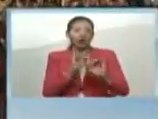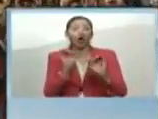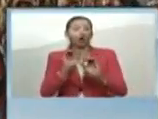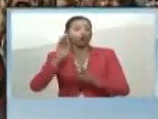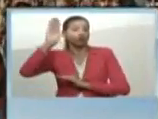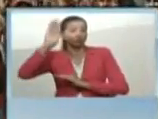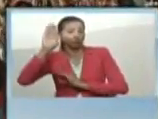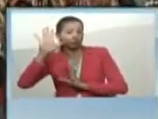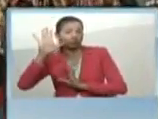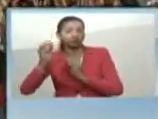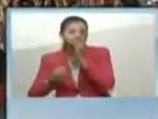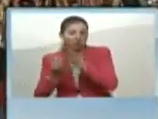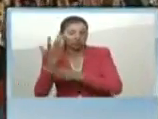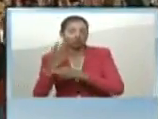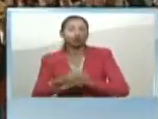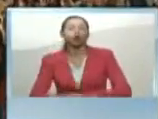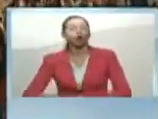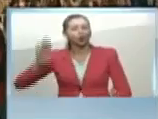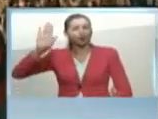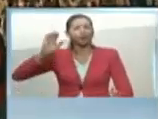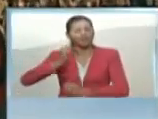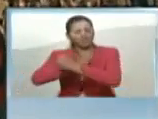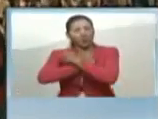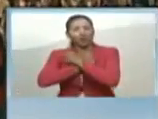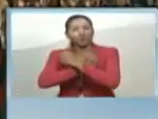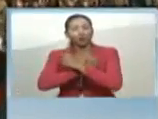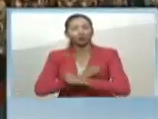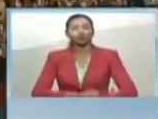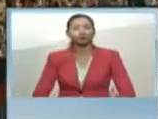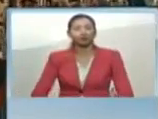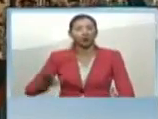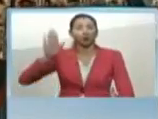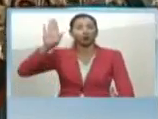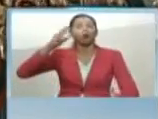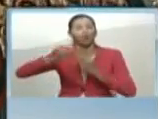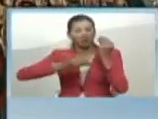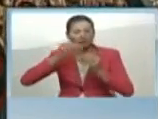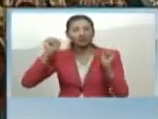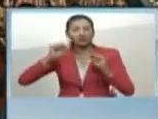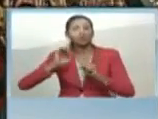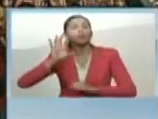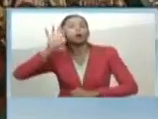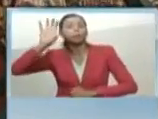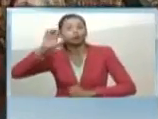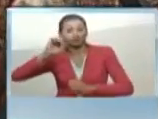crear. Juramos hacerlo por amor. Lo juramos. Juramos hacerlo por nuestra patria.